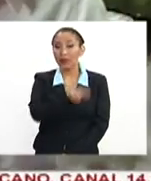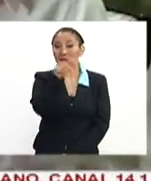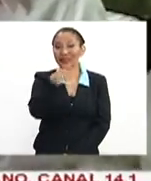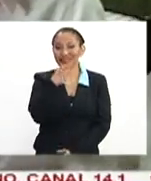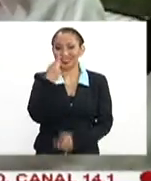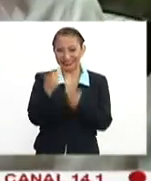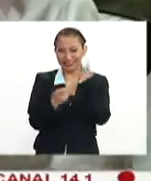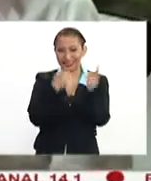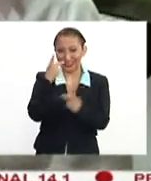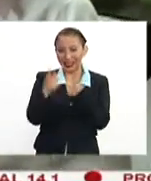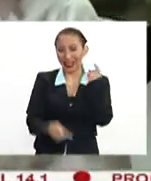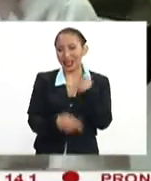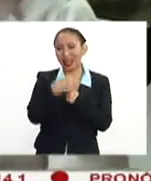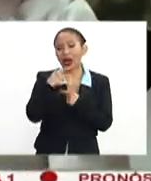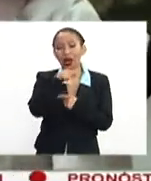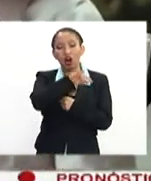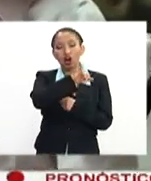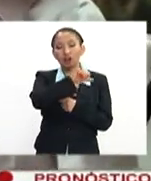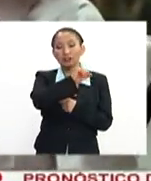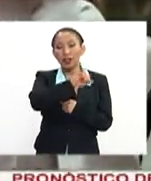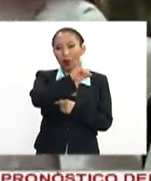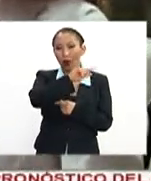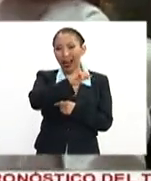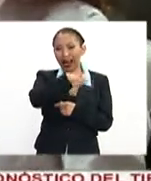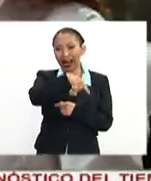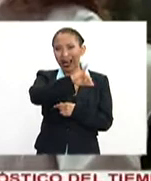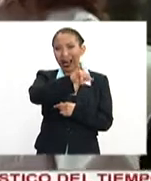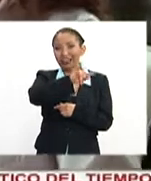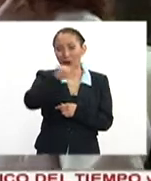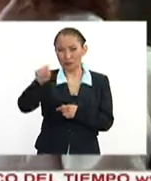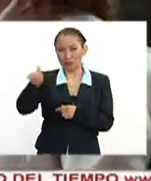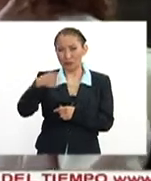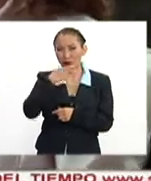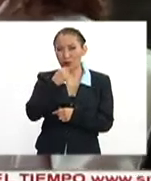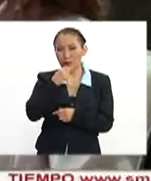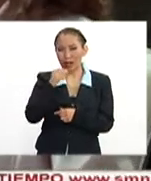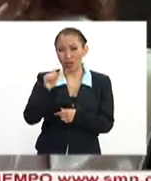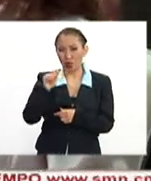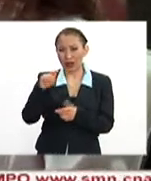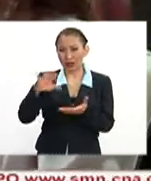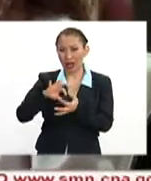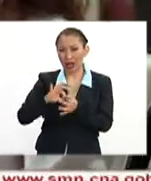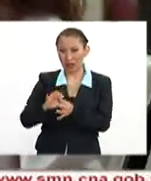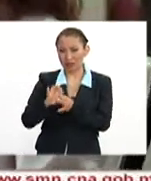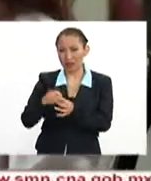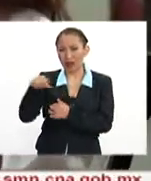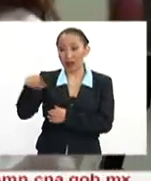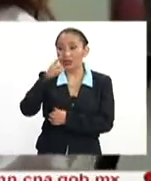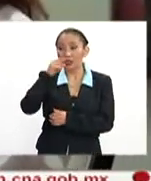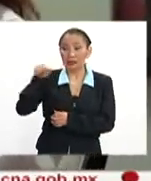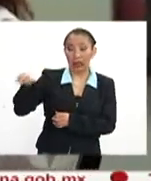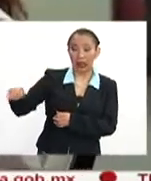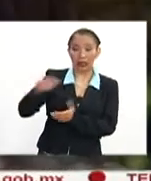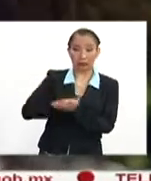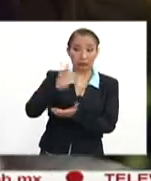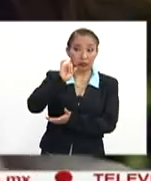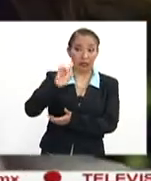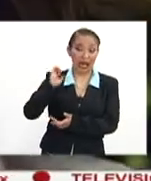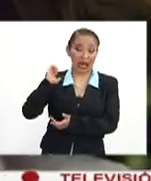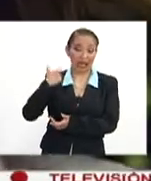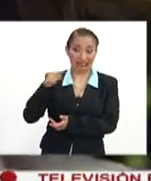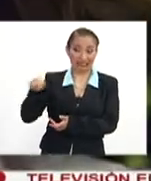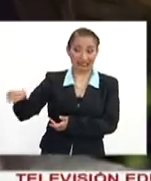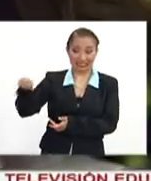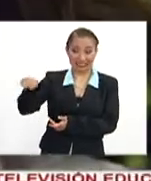la declaración ministerial de José Juan Janeiro Rodríguez, uno de los operadores de Duarte, se señaló a la esposa del exgobernador como